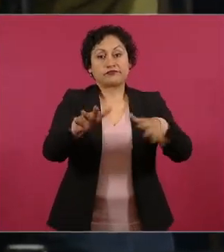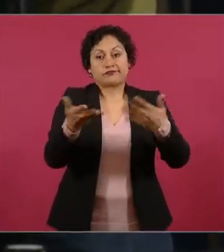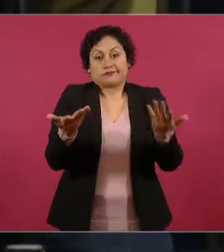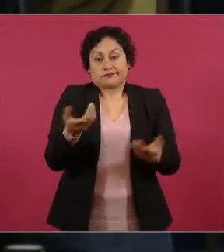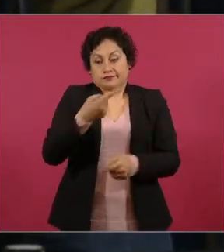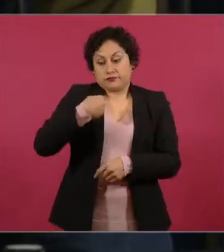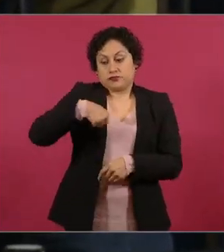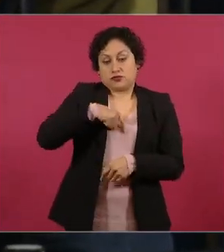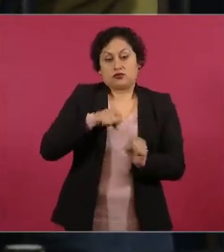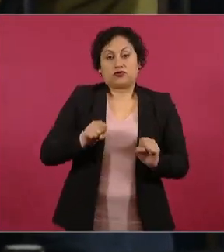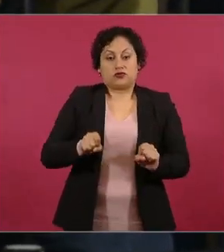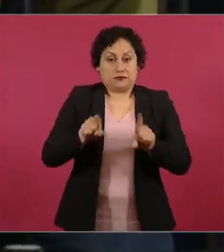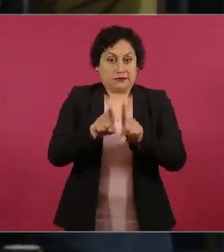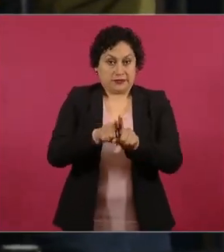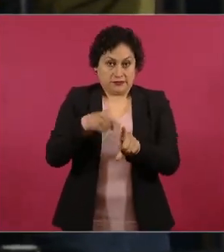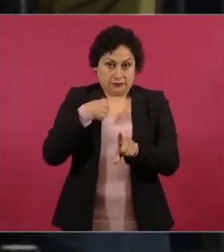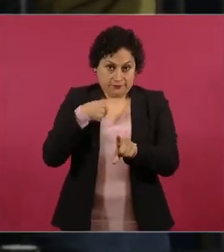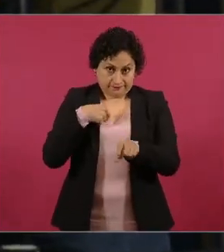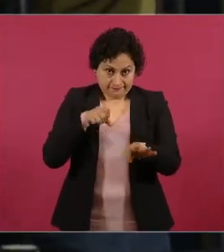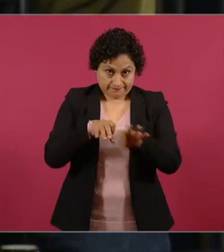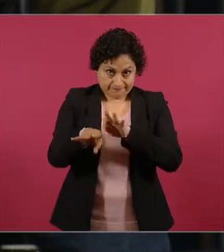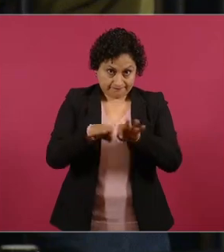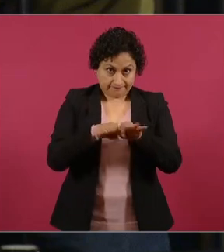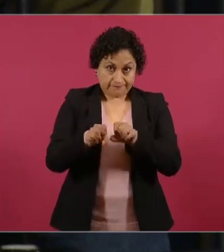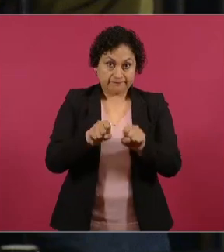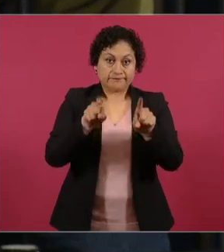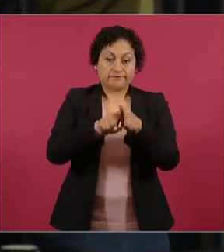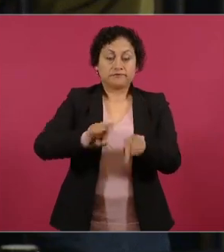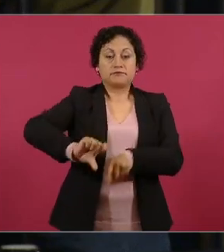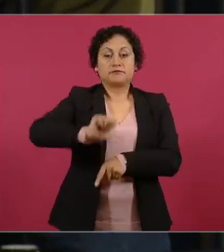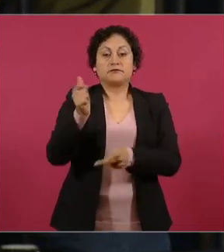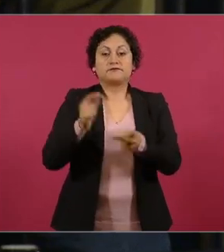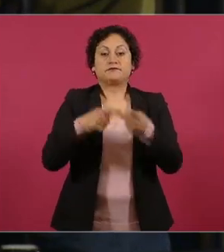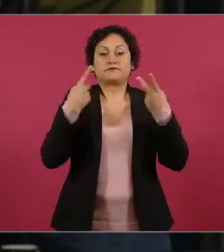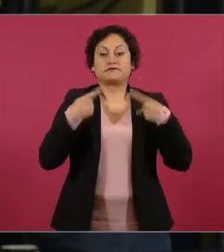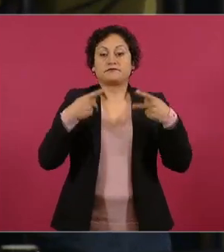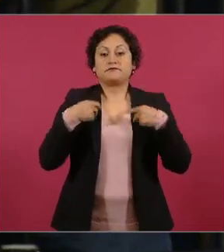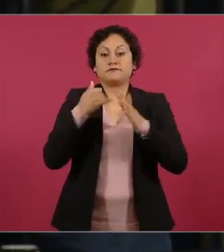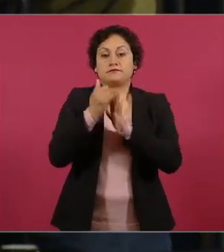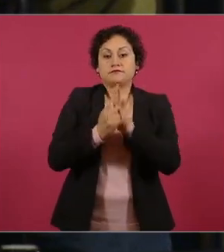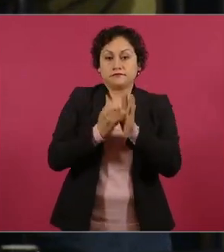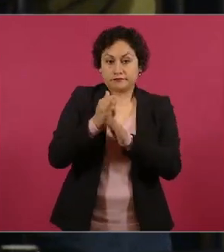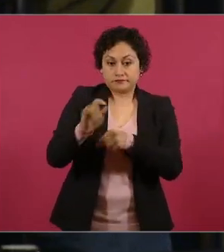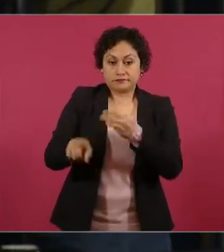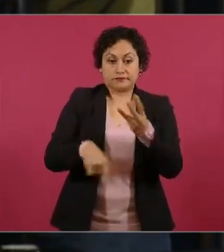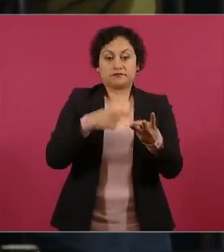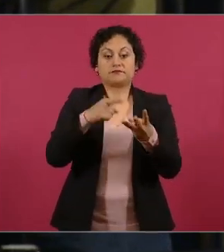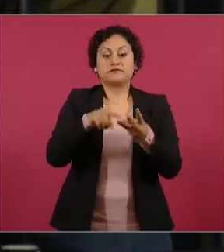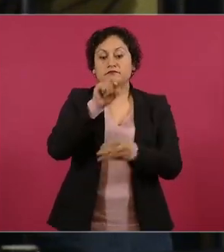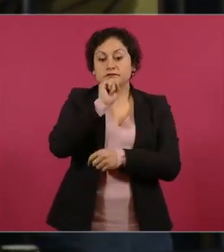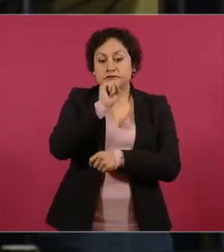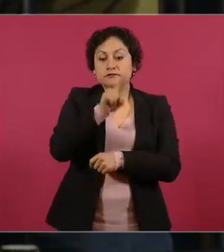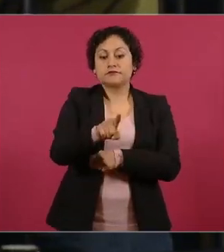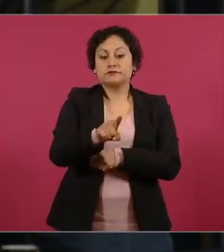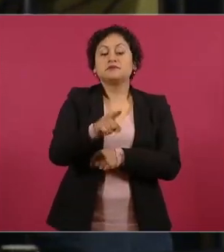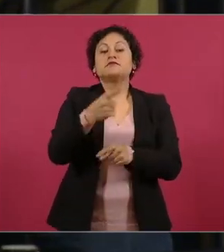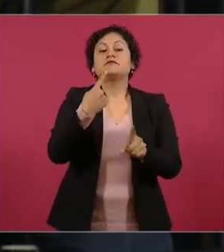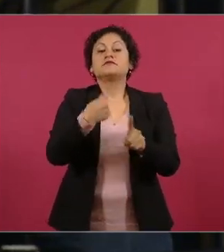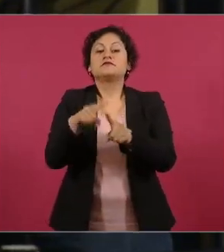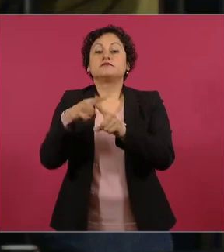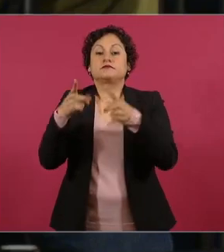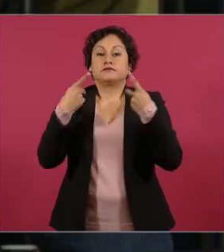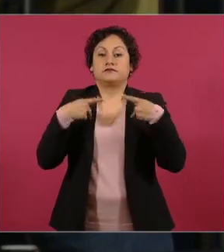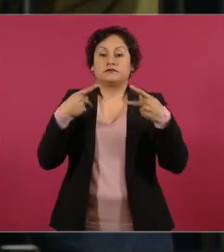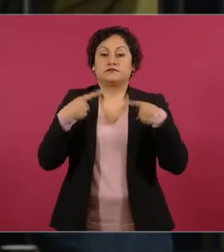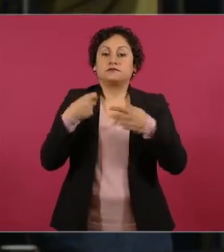de Contralínea. También hay youtubers. Hay, por supuesto, también el caso de activistas que vienen aquí a